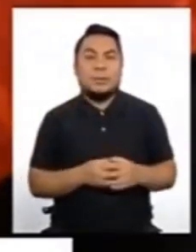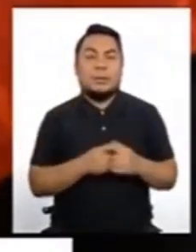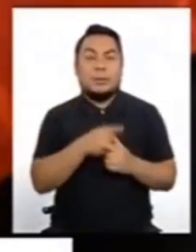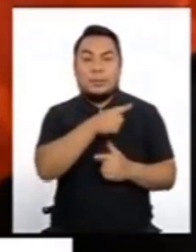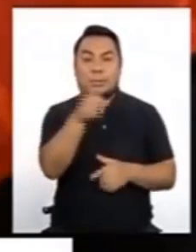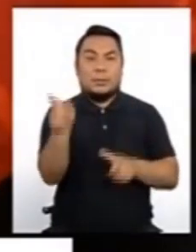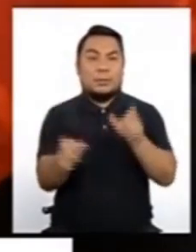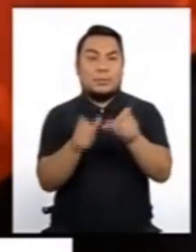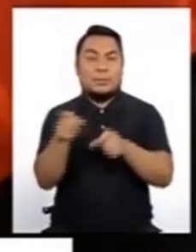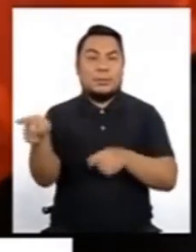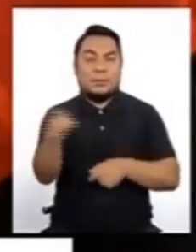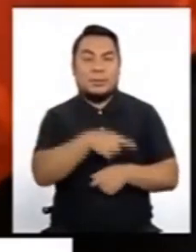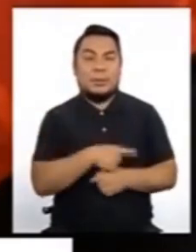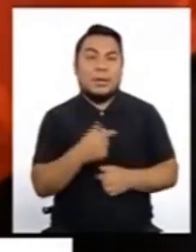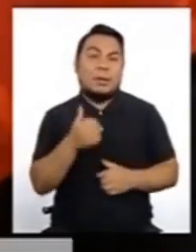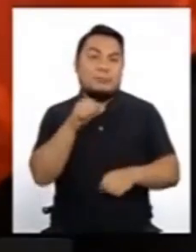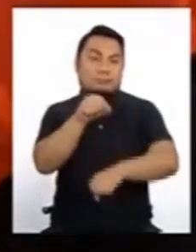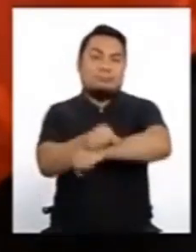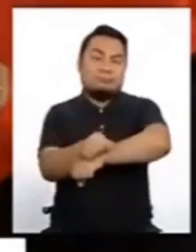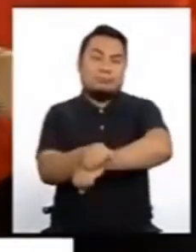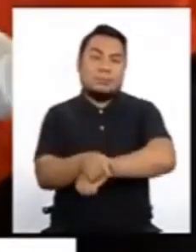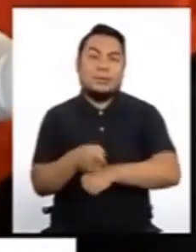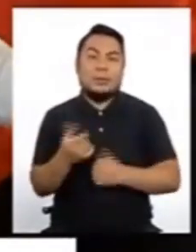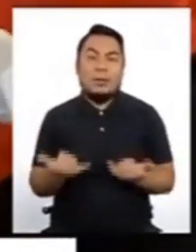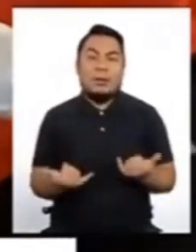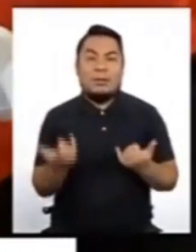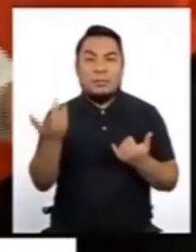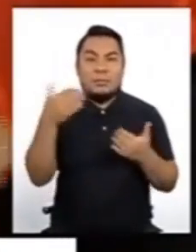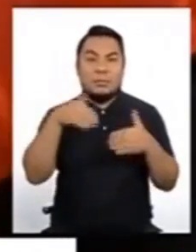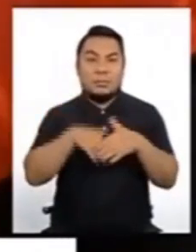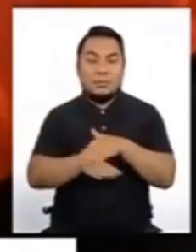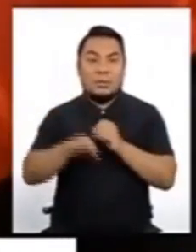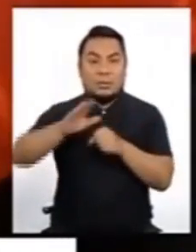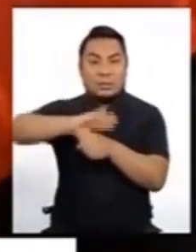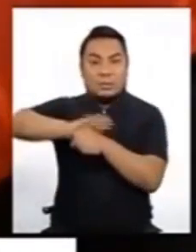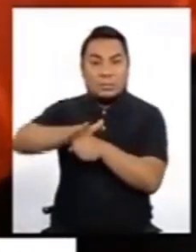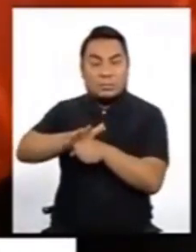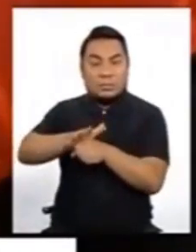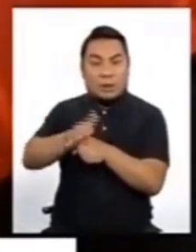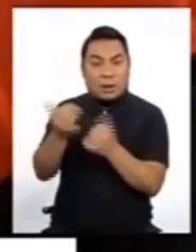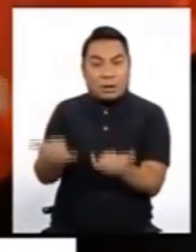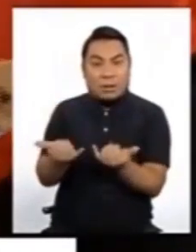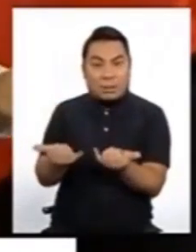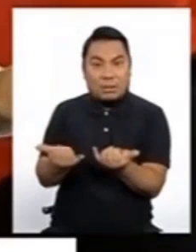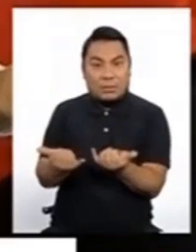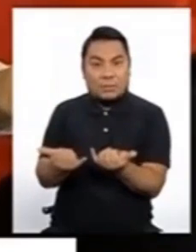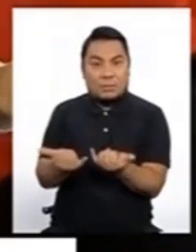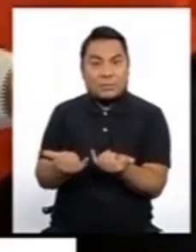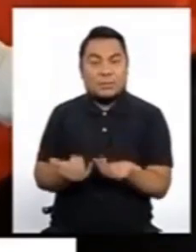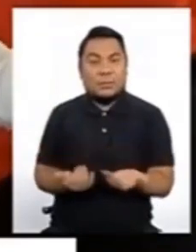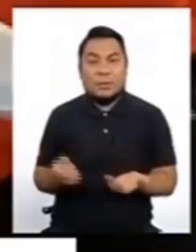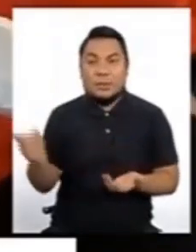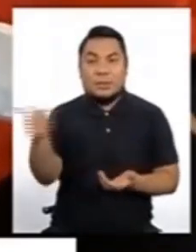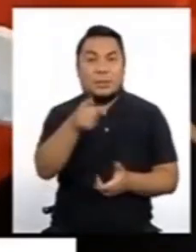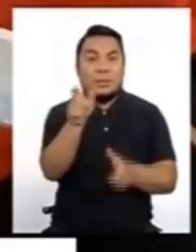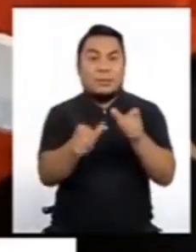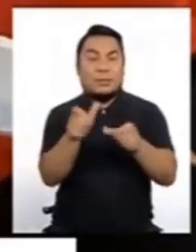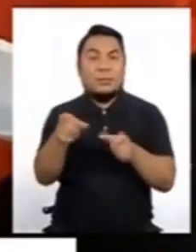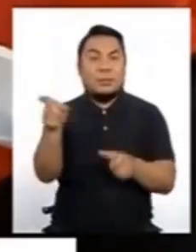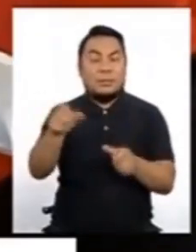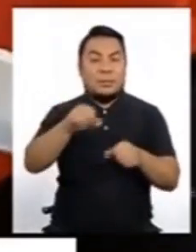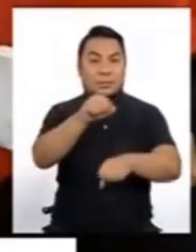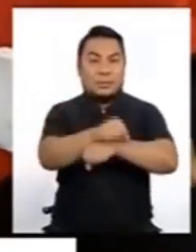esas personas privadas de su libertad han entrado ahora en el coronavirus. Ellos son personal que ha